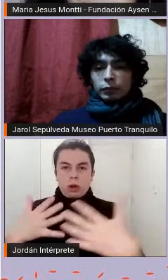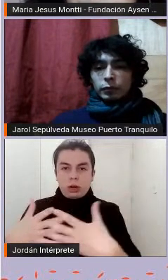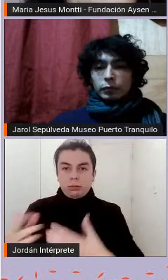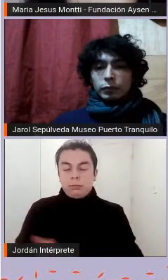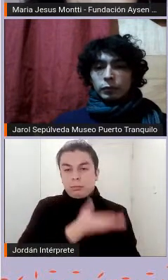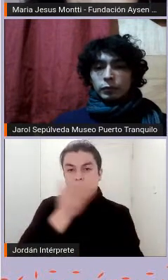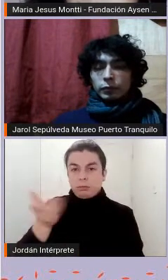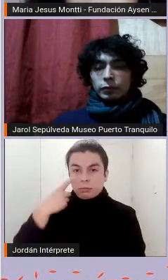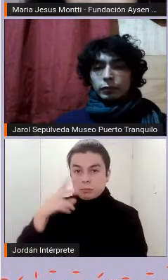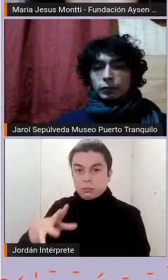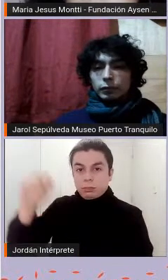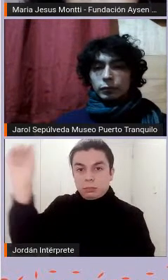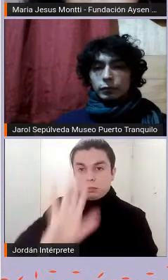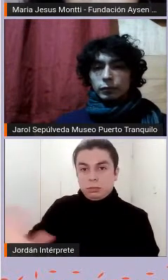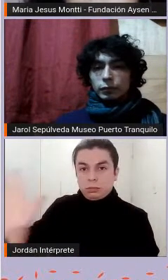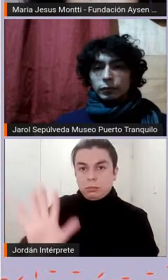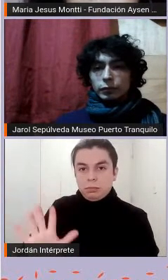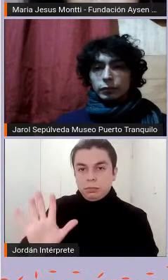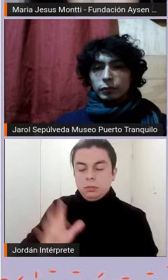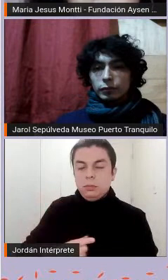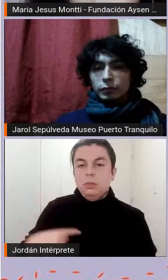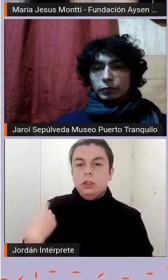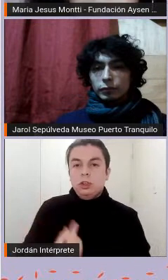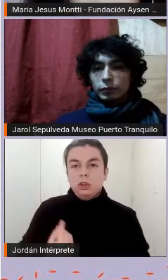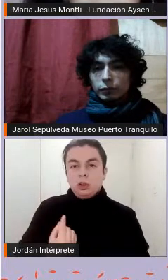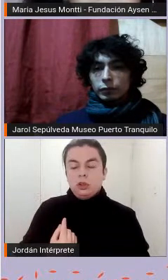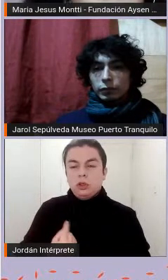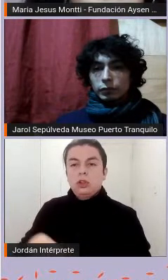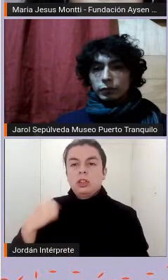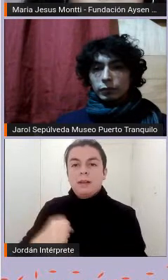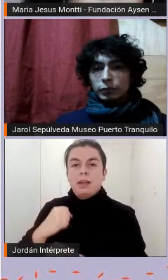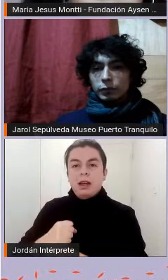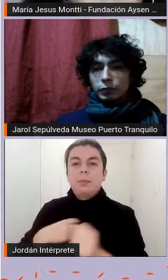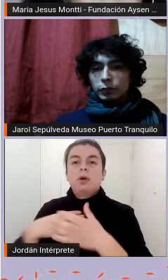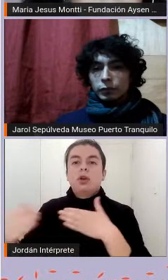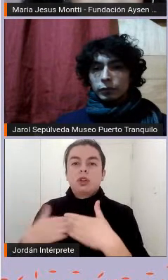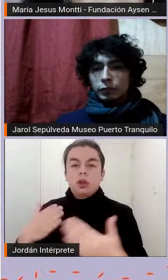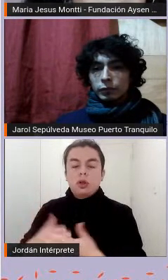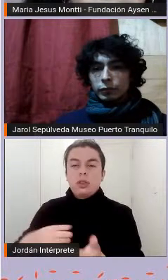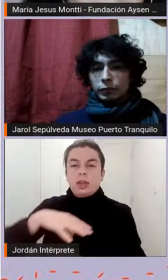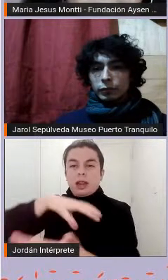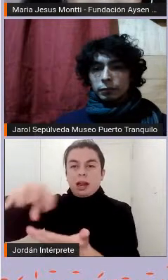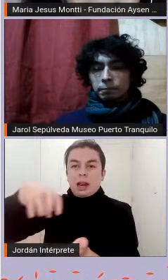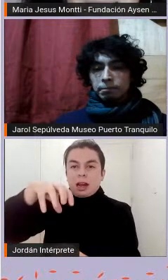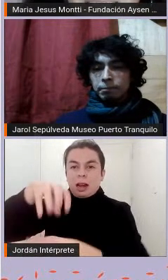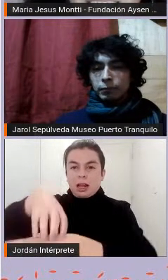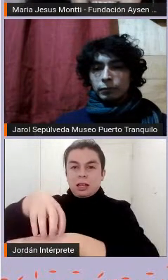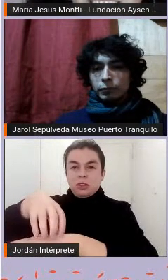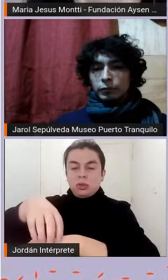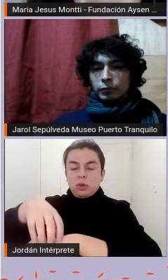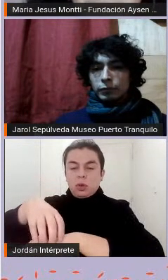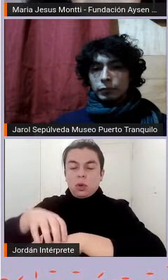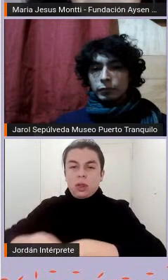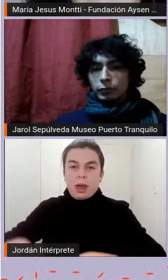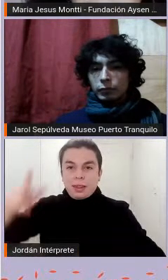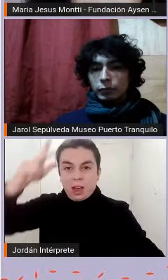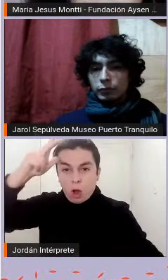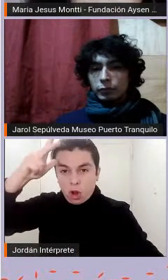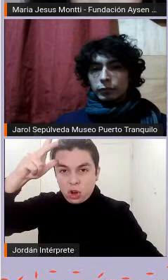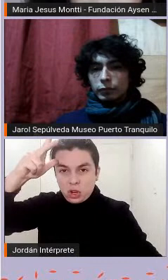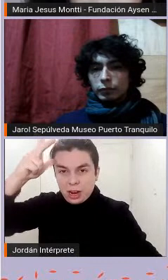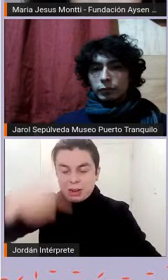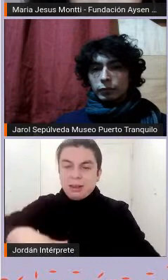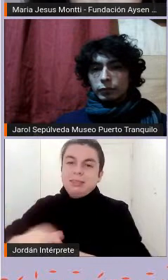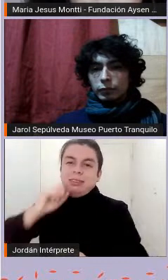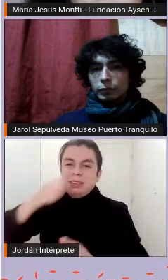Nosotros desde la Fundación trabajamos desde la ciudad de Coyhaique, que es la capital regional de la región de Aysén, y actualmente tenemos